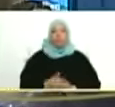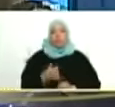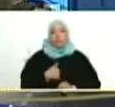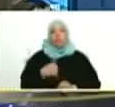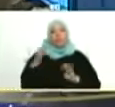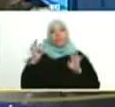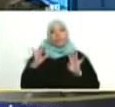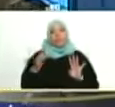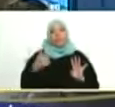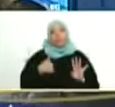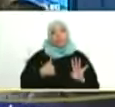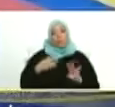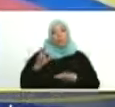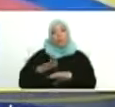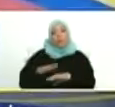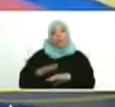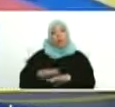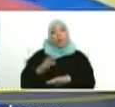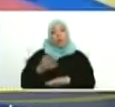vengo, Nahum,